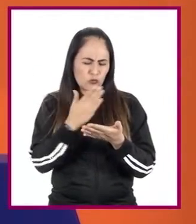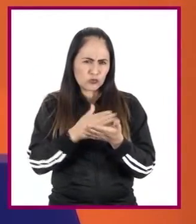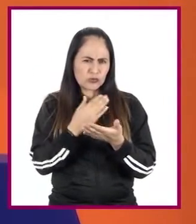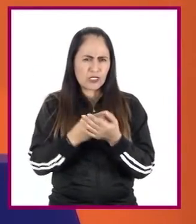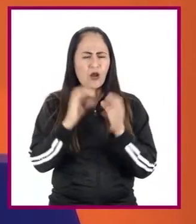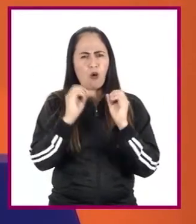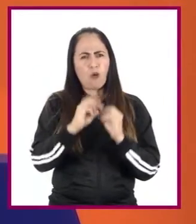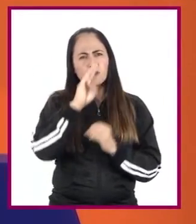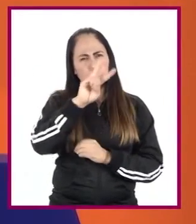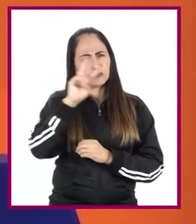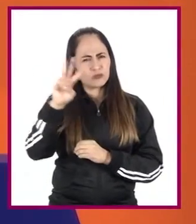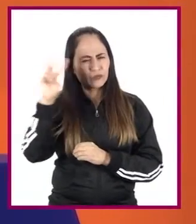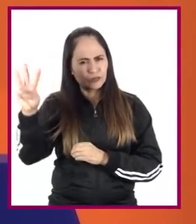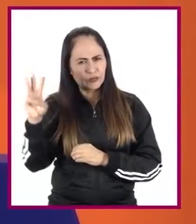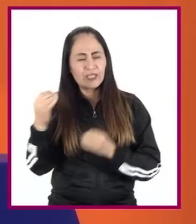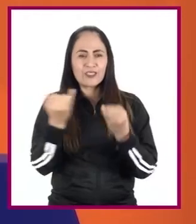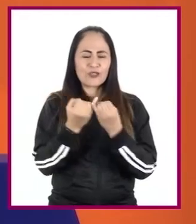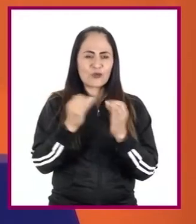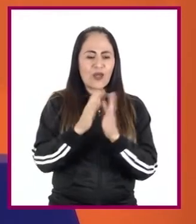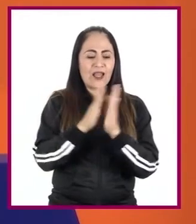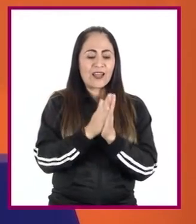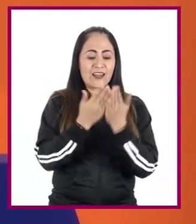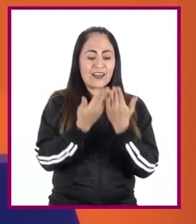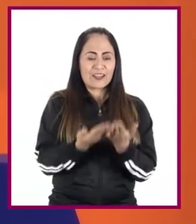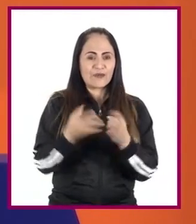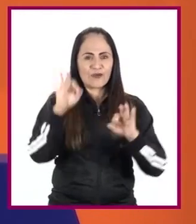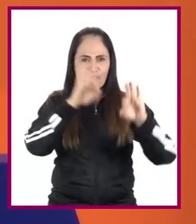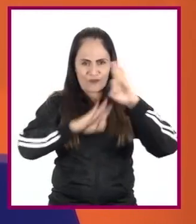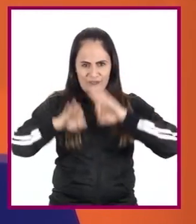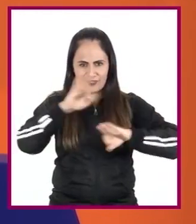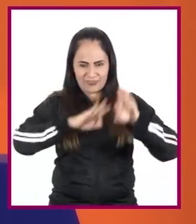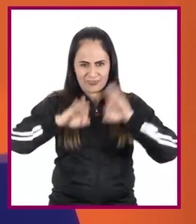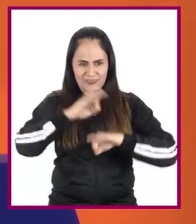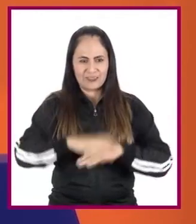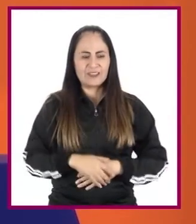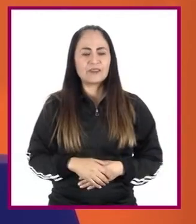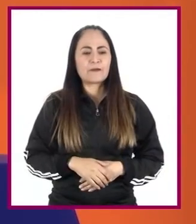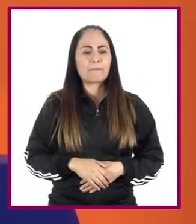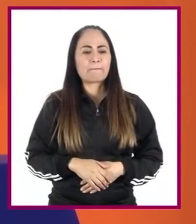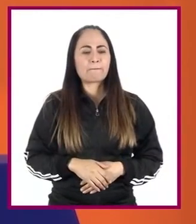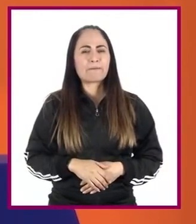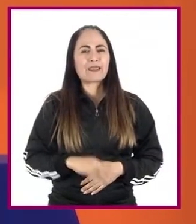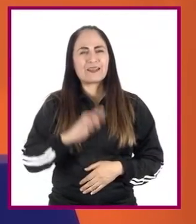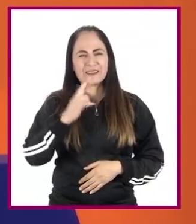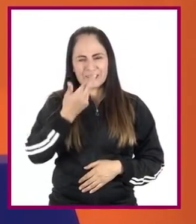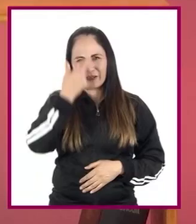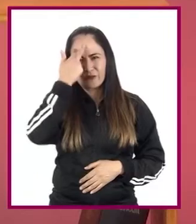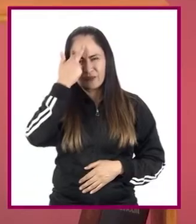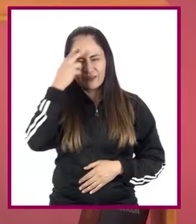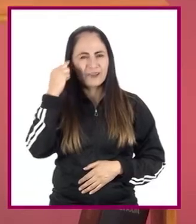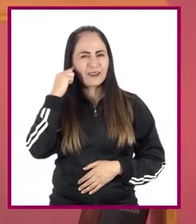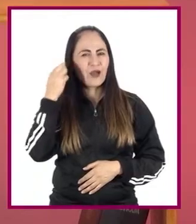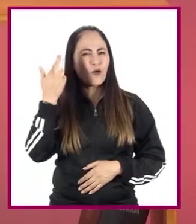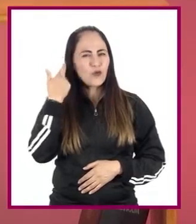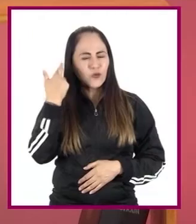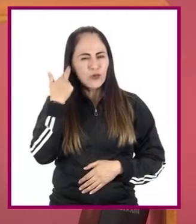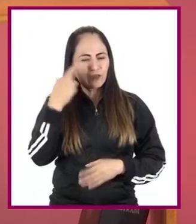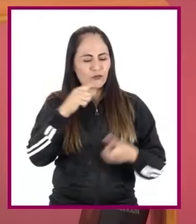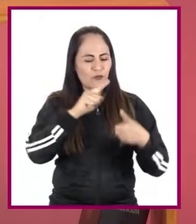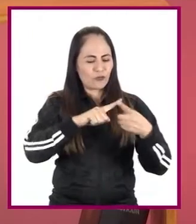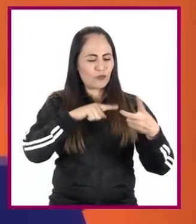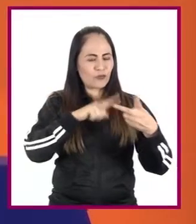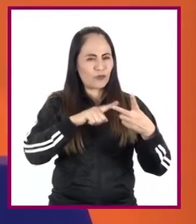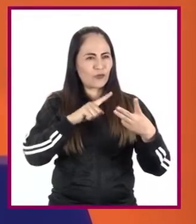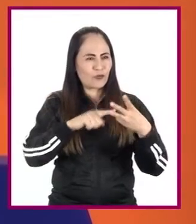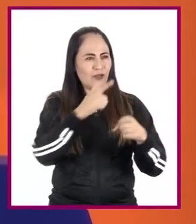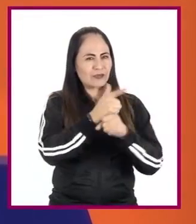electrónicas y en su libro de física. No olviden que para identificar los recursos aurales vistos en esta sesión, deben prestar